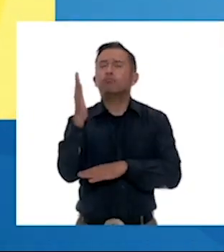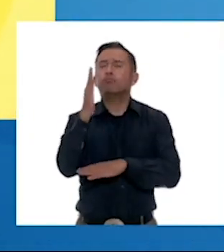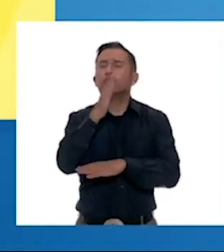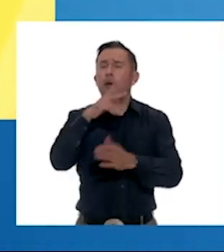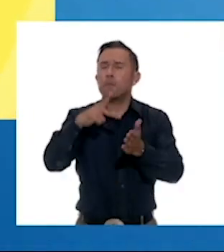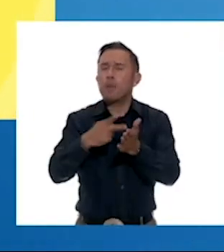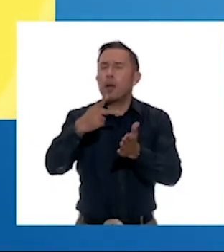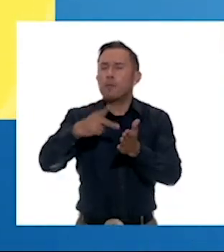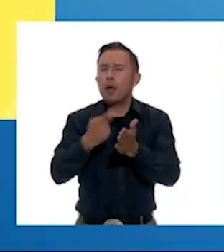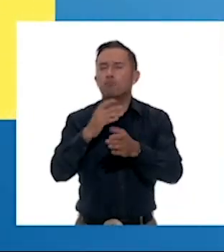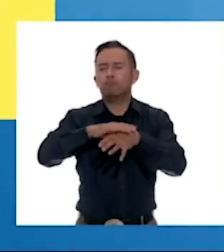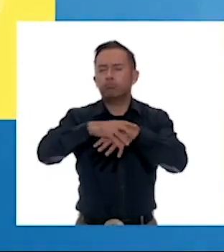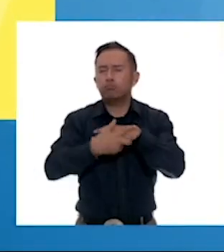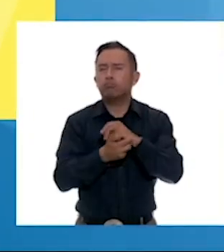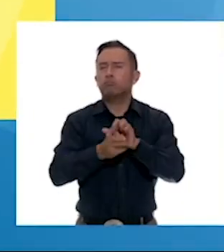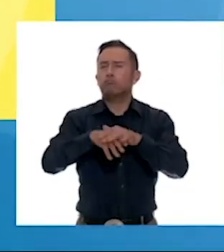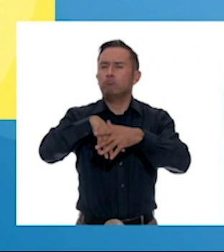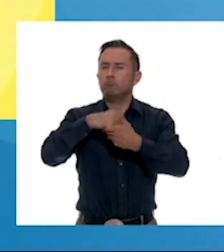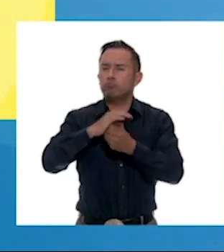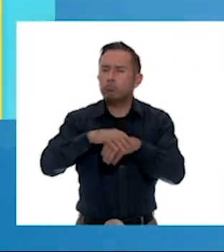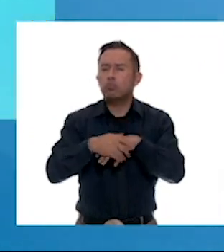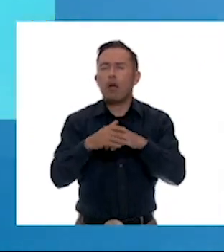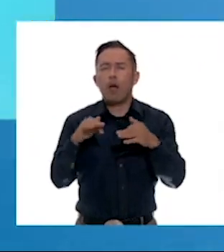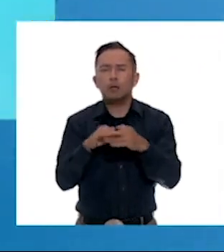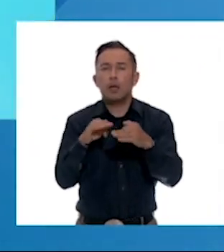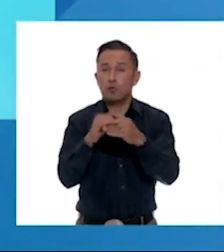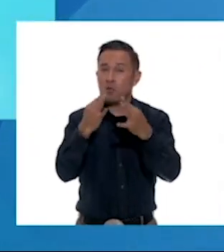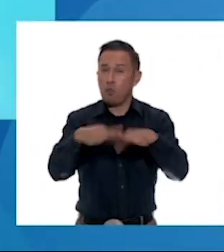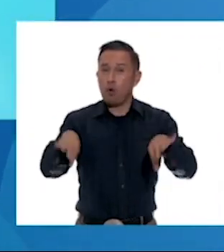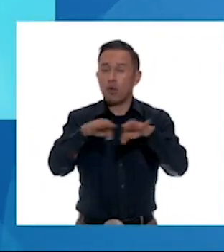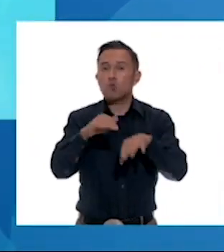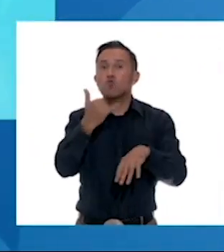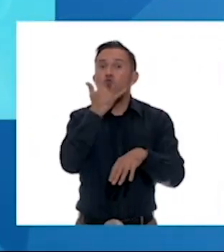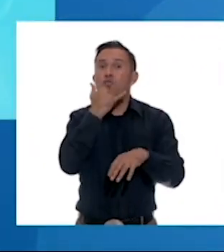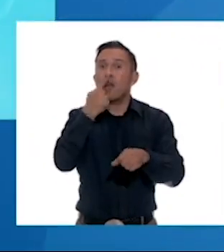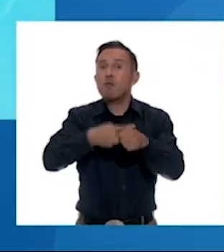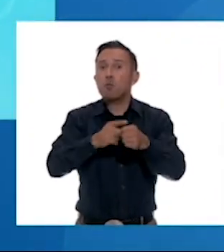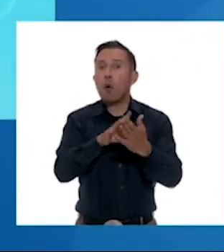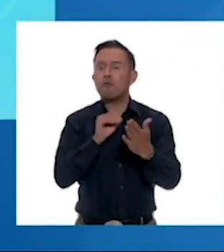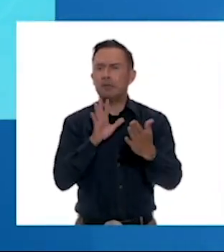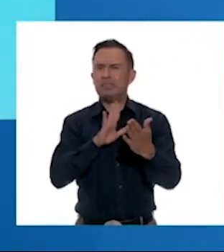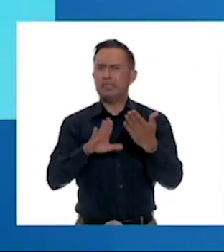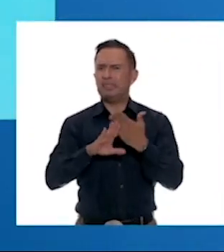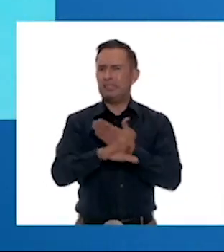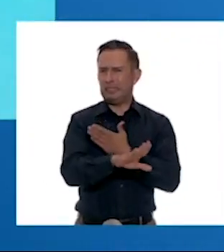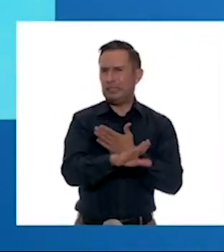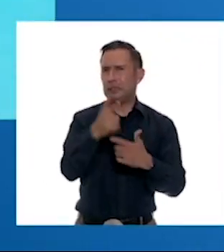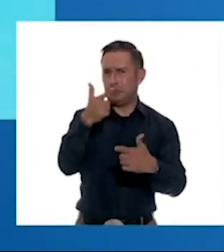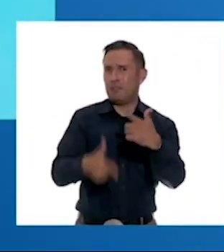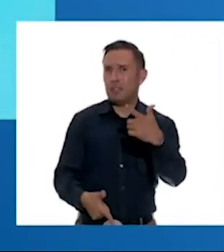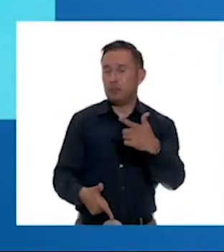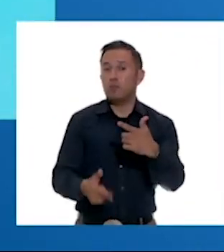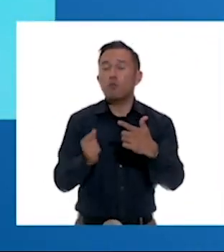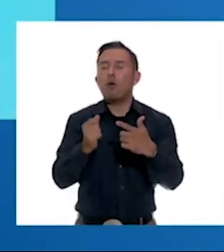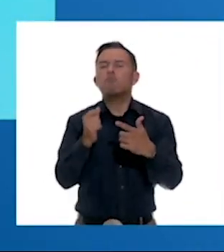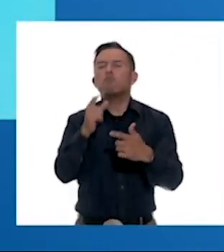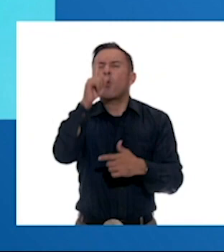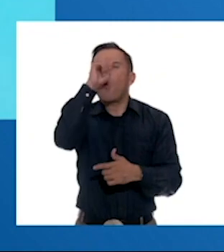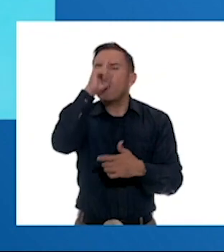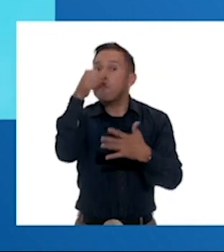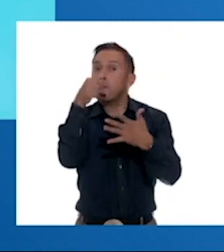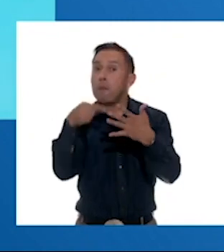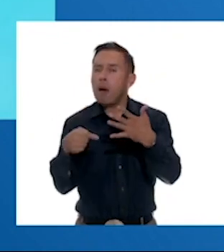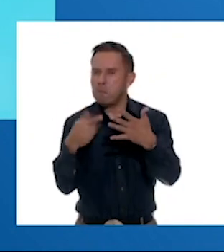es importante para prevenir cualquier enfermedad. Sigue estos pasos para hacerlo correctamente. Moja